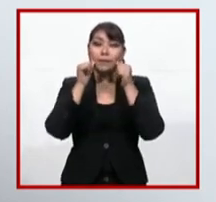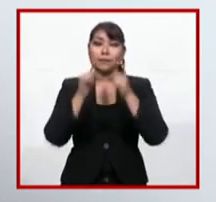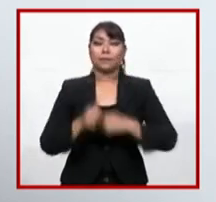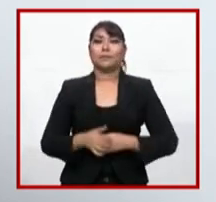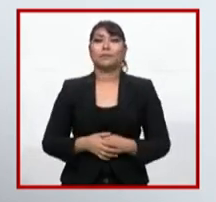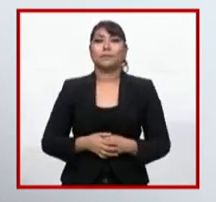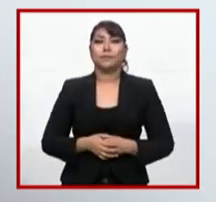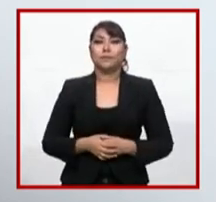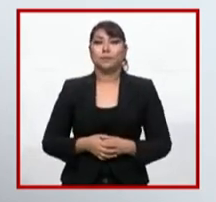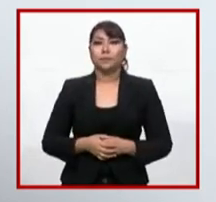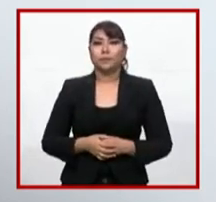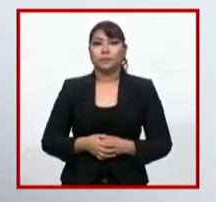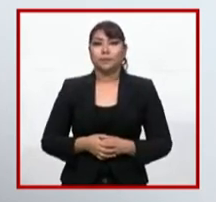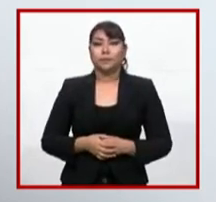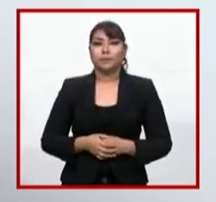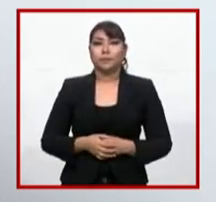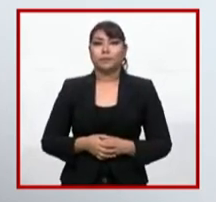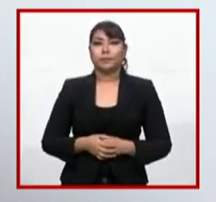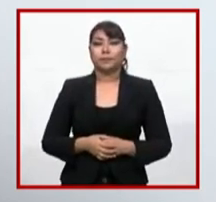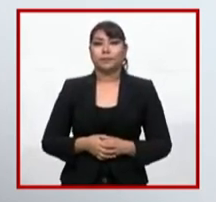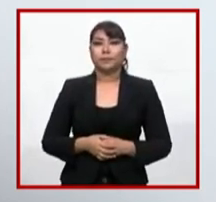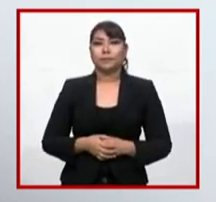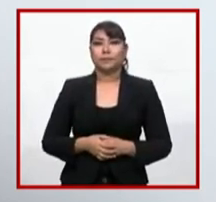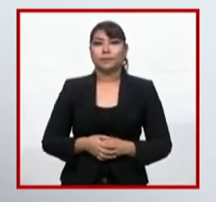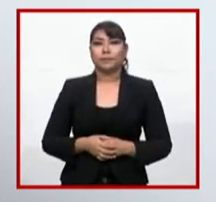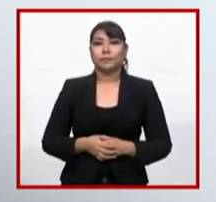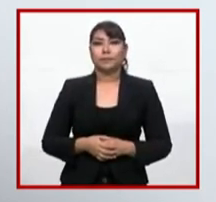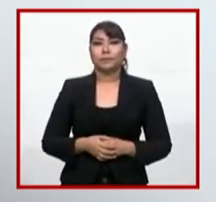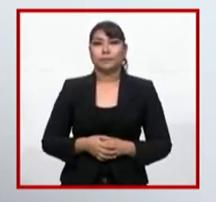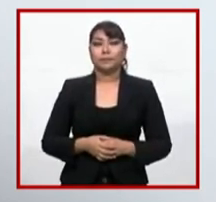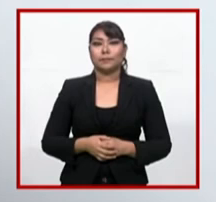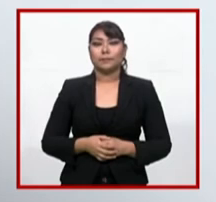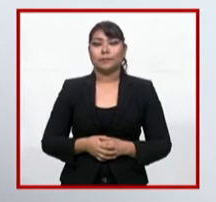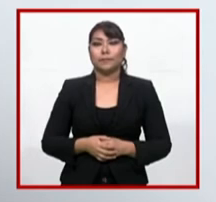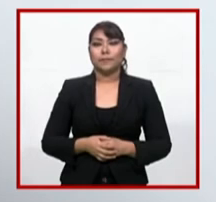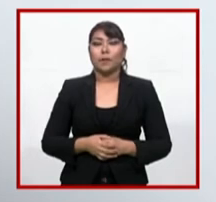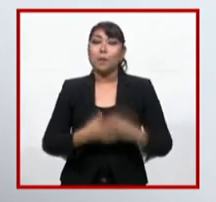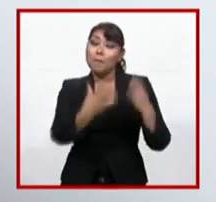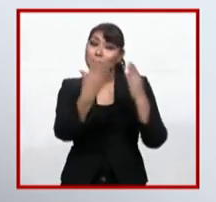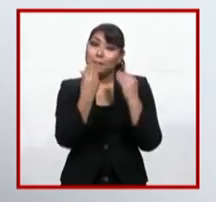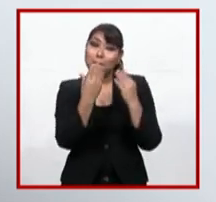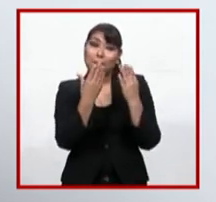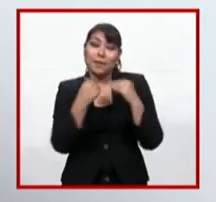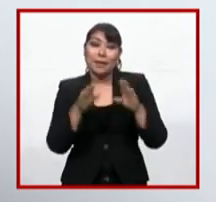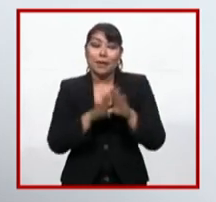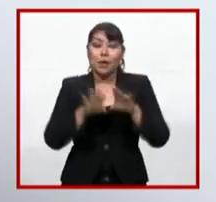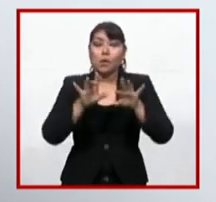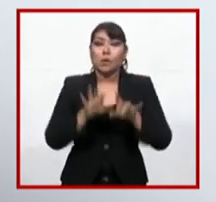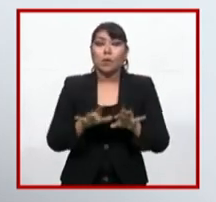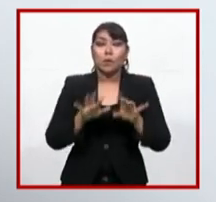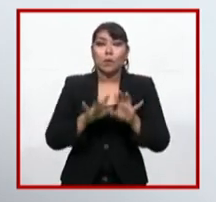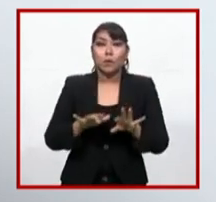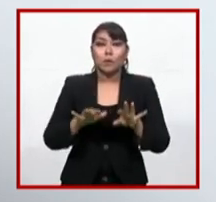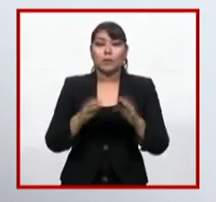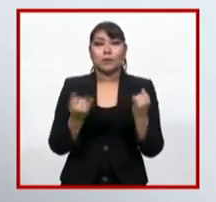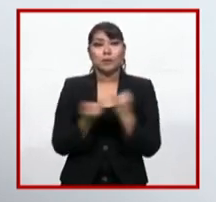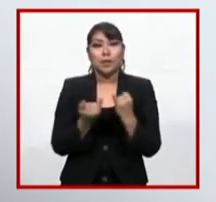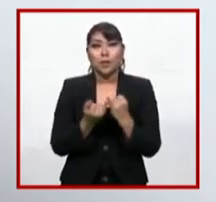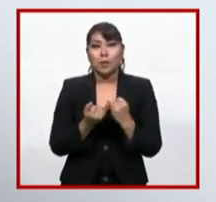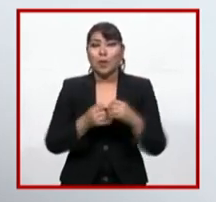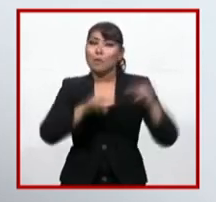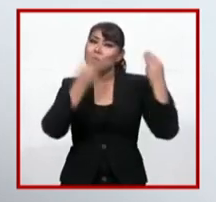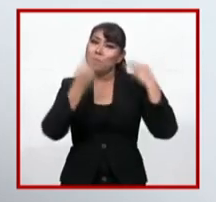Débiles Visuales y ahí es donde me dan clases de computación y de piano. Y